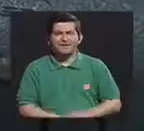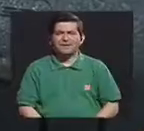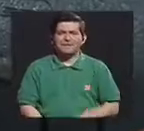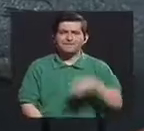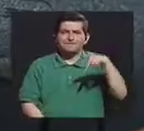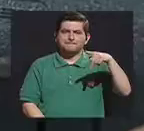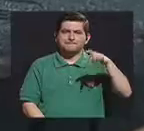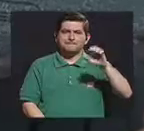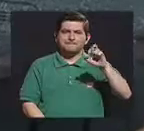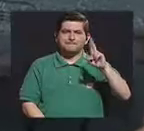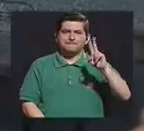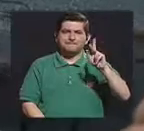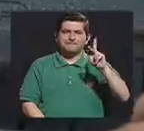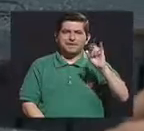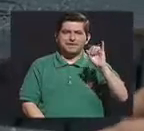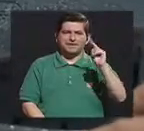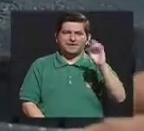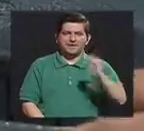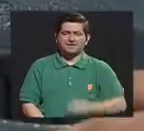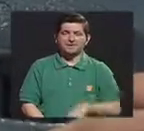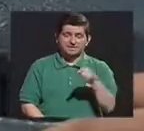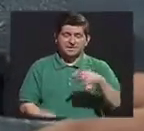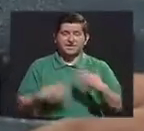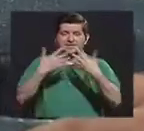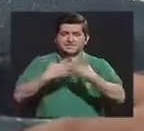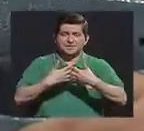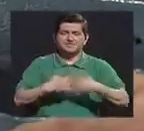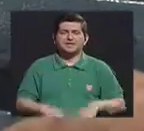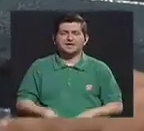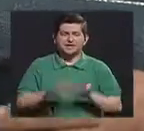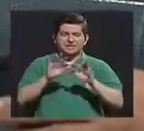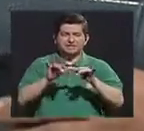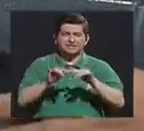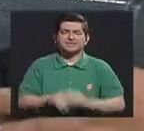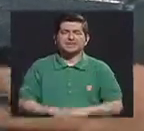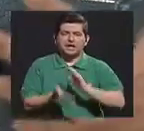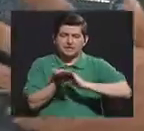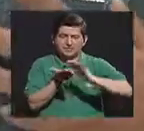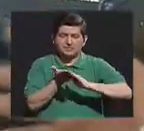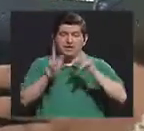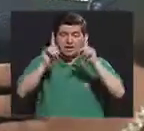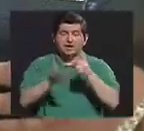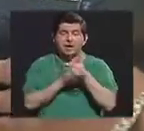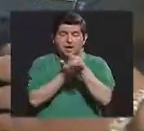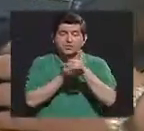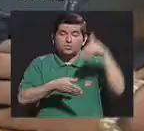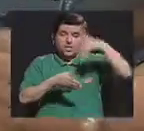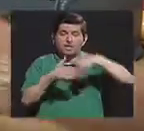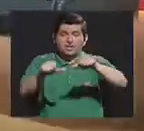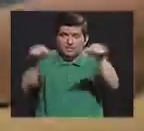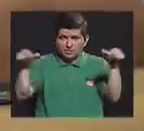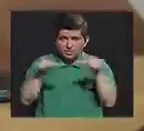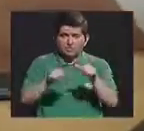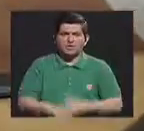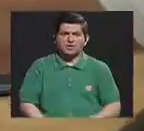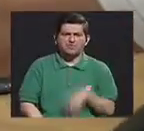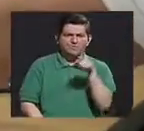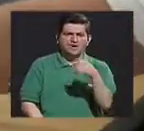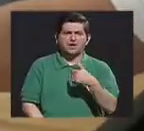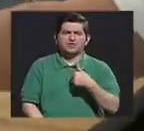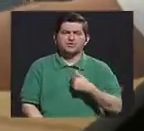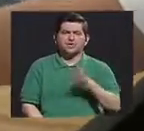perkins es una máquina para escritura del braille esto les agiliza mucho a los estudiantes el trabajo dentro del aula se